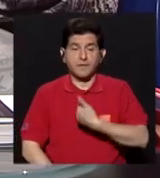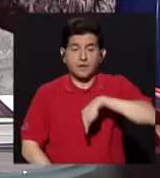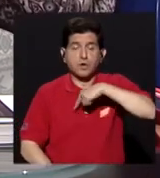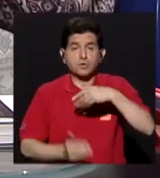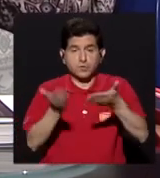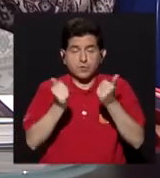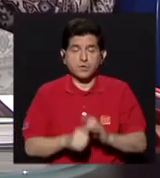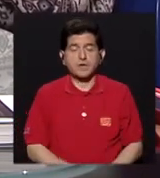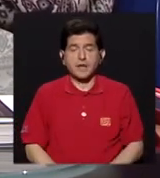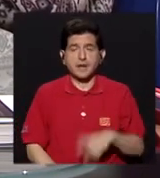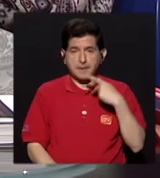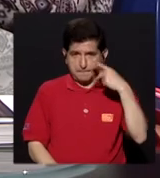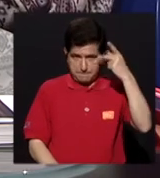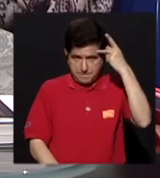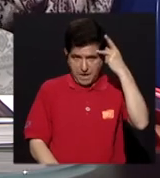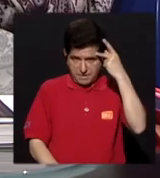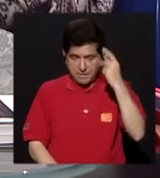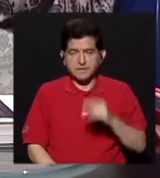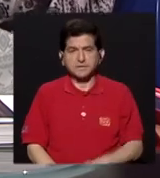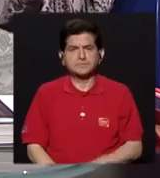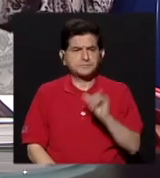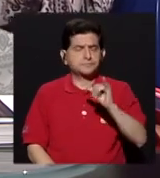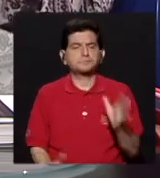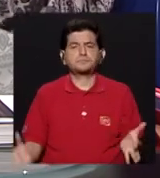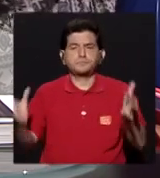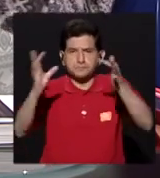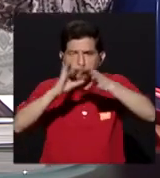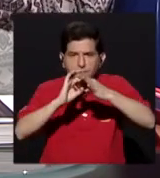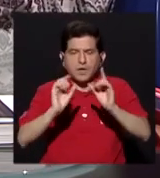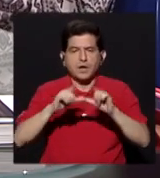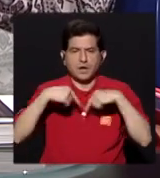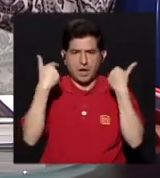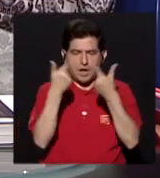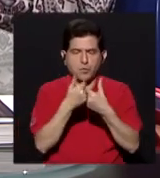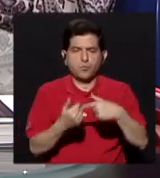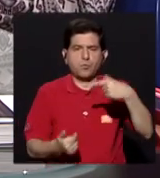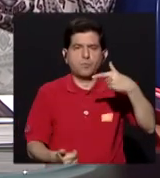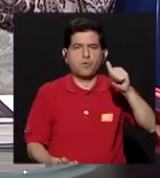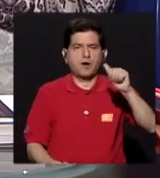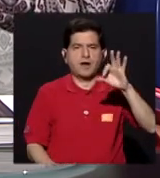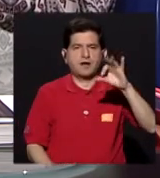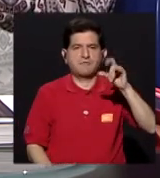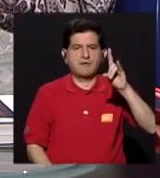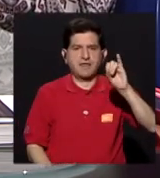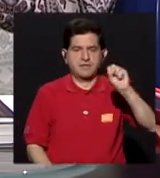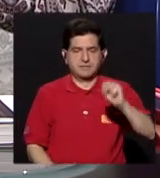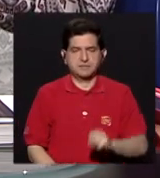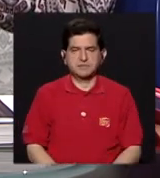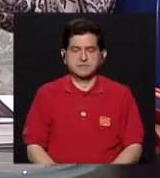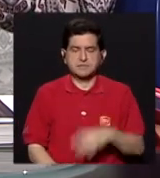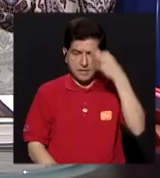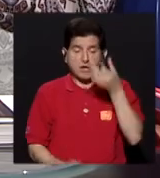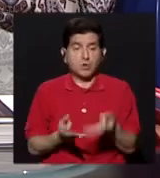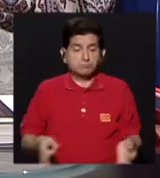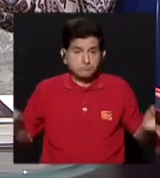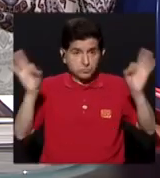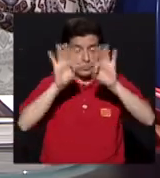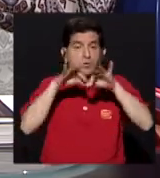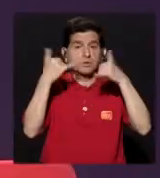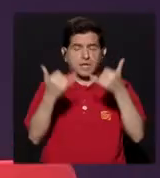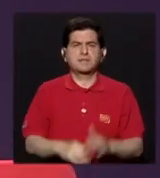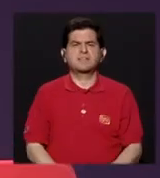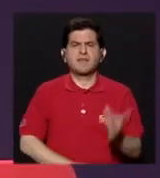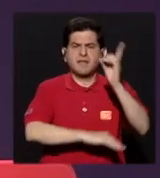que papás y mamás se unan al grupo de GAFADIS. Entonces eso nos parece muy importante ahora. ¿Qué día